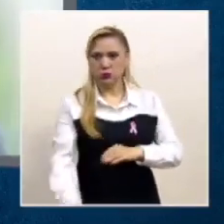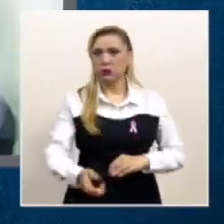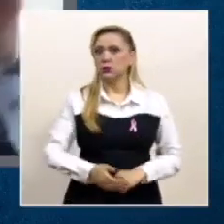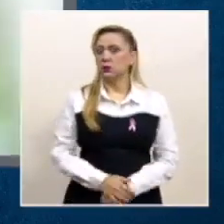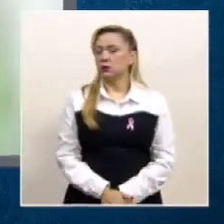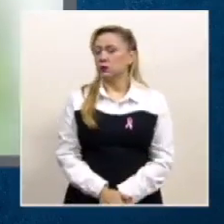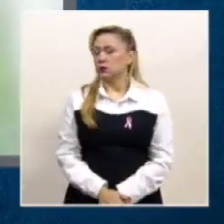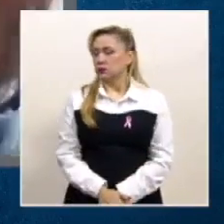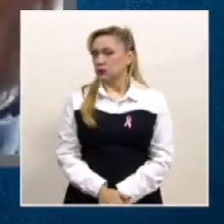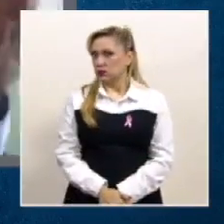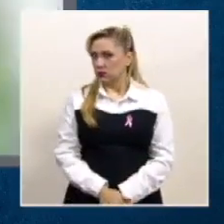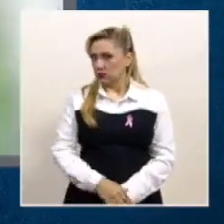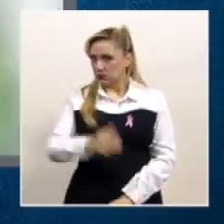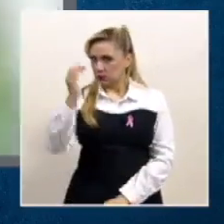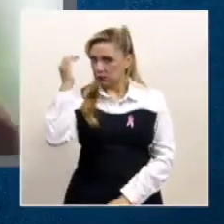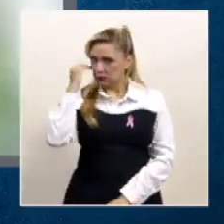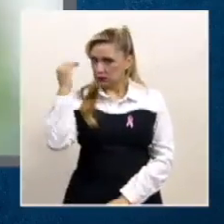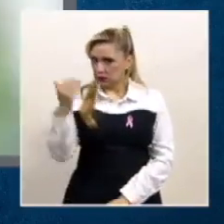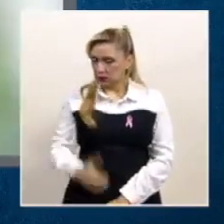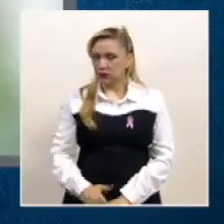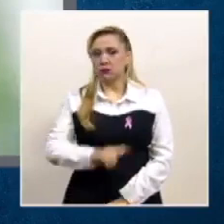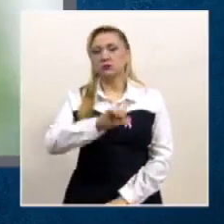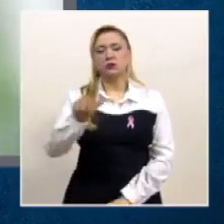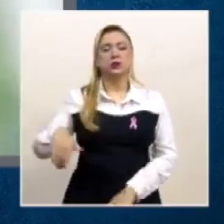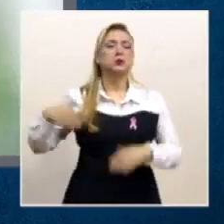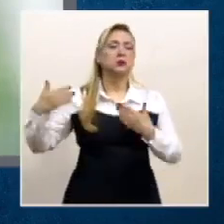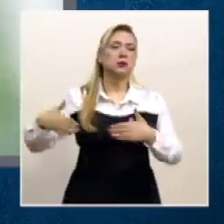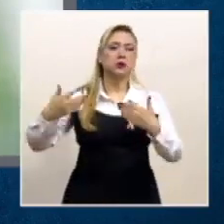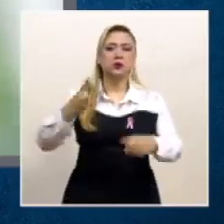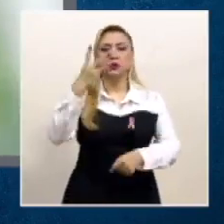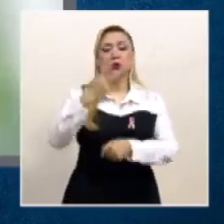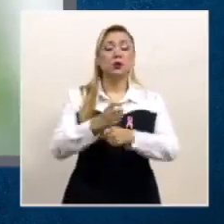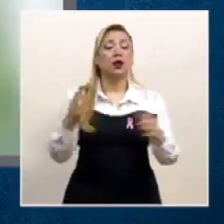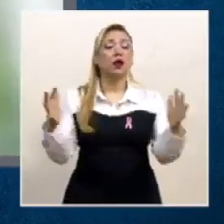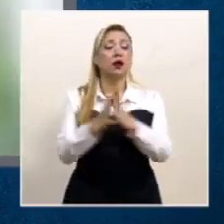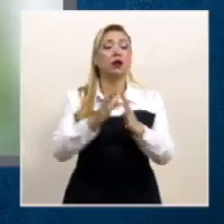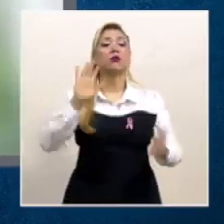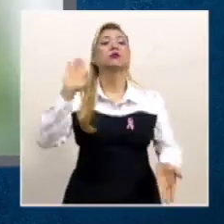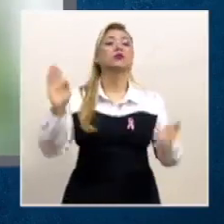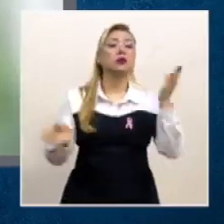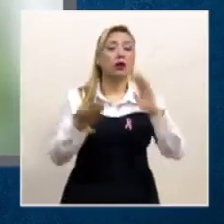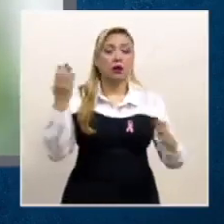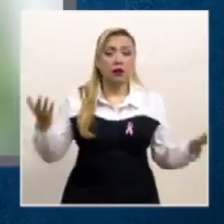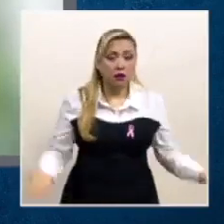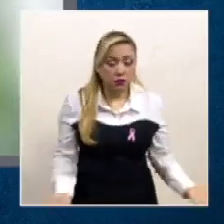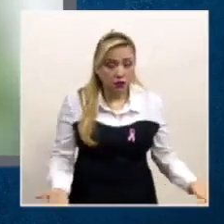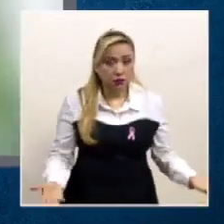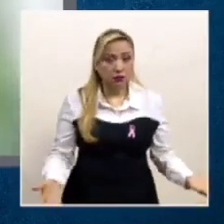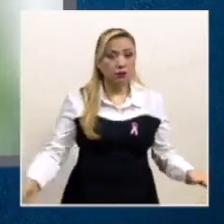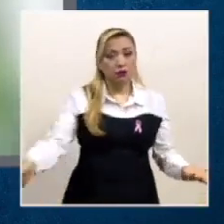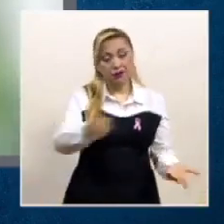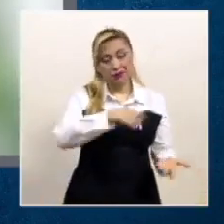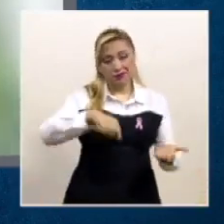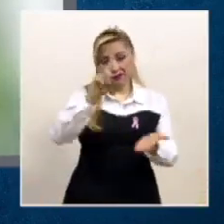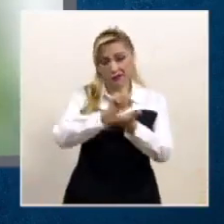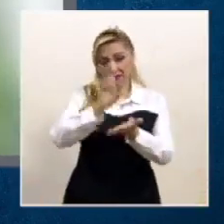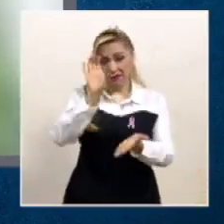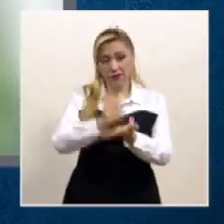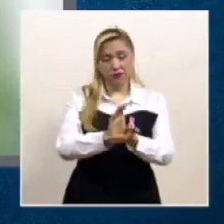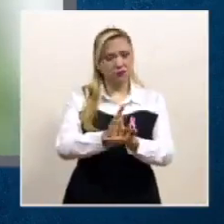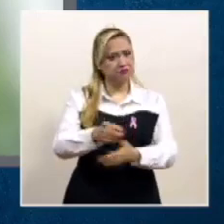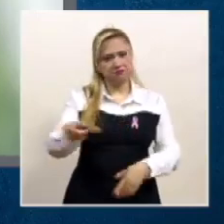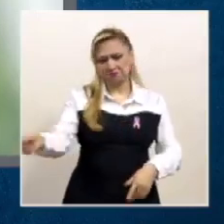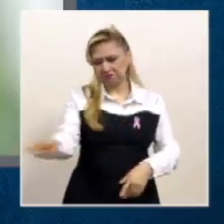Nos excluían. Esto siguió pasando en la Segunda Guerra Mundial, en donde la población con discapacidad fue la